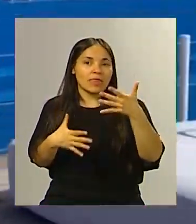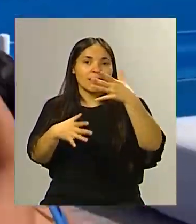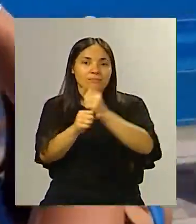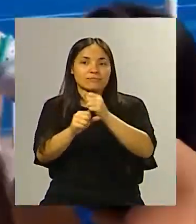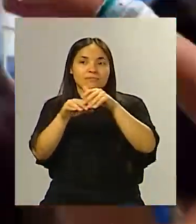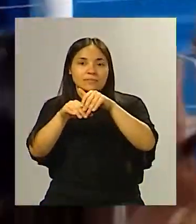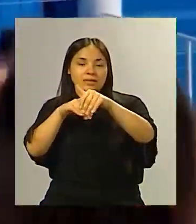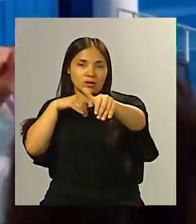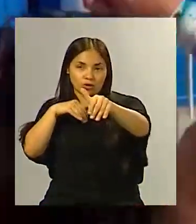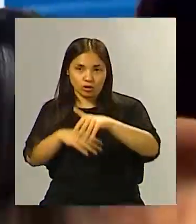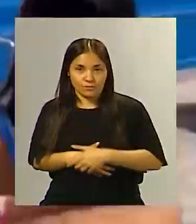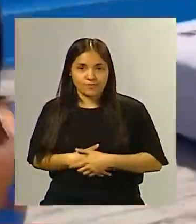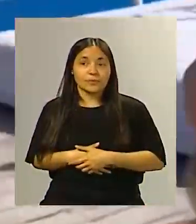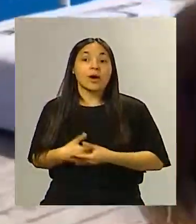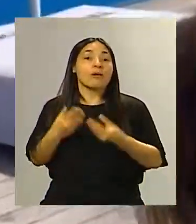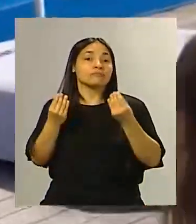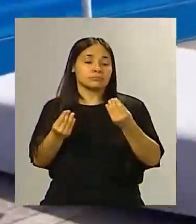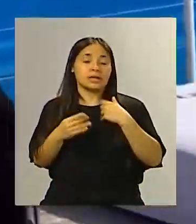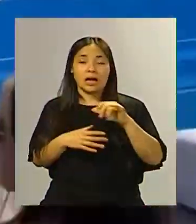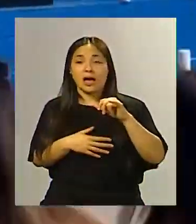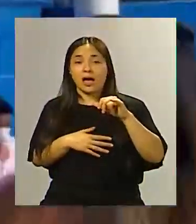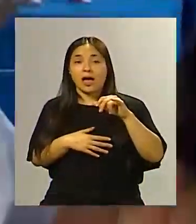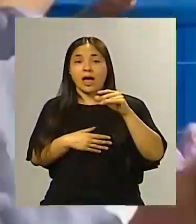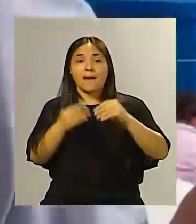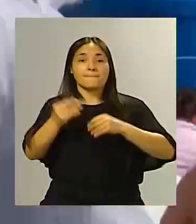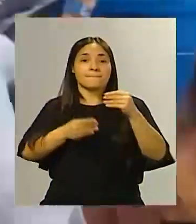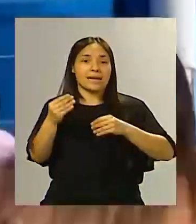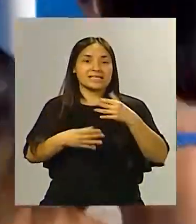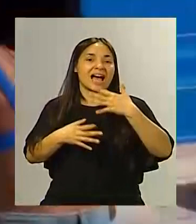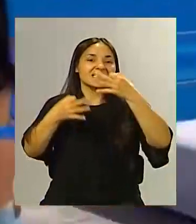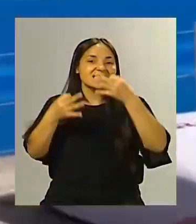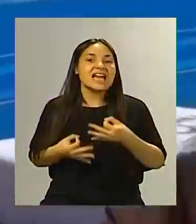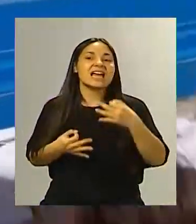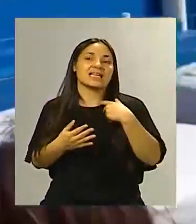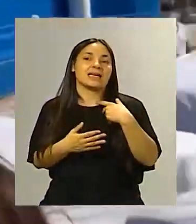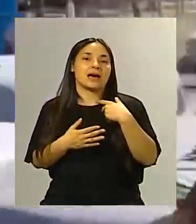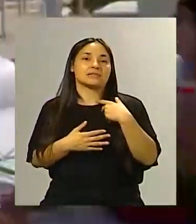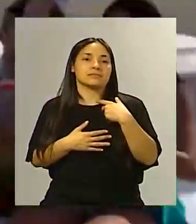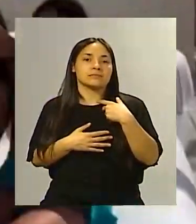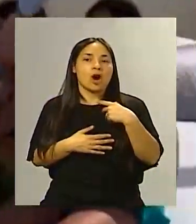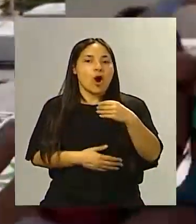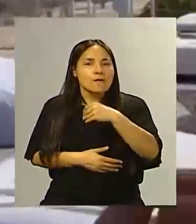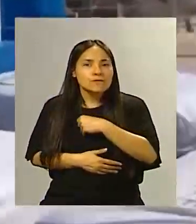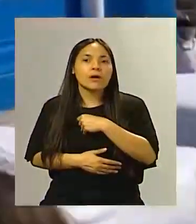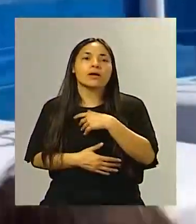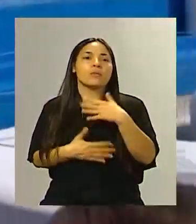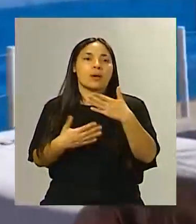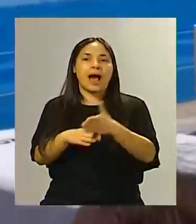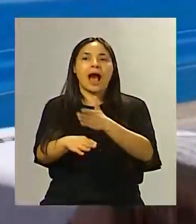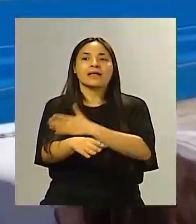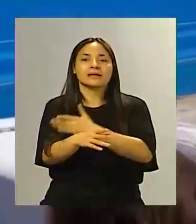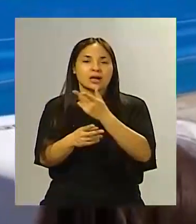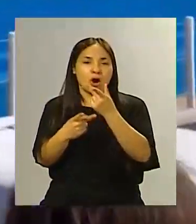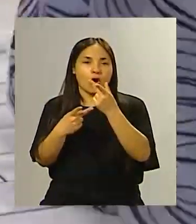micro, porque vos, teniendo alguna empresa seria, confiable, con espalda, que puedes hacer una precompra de